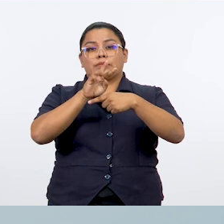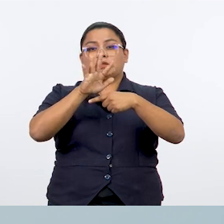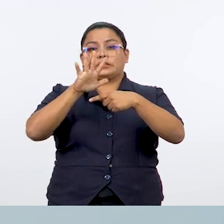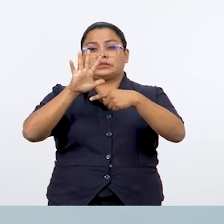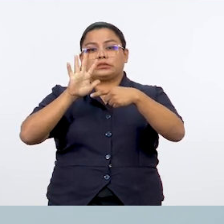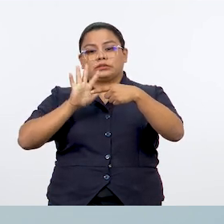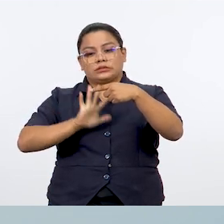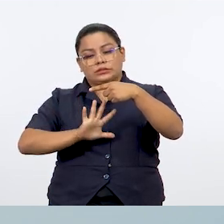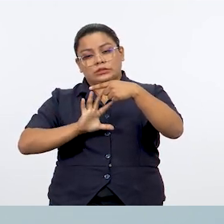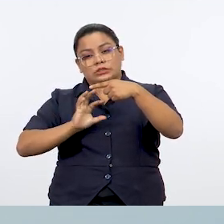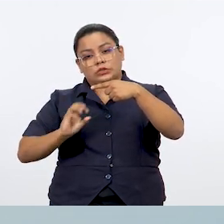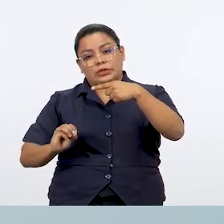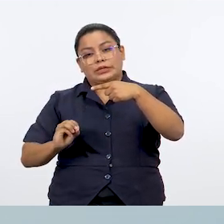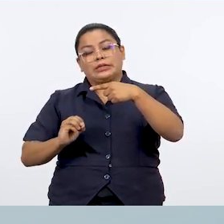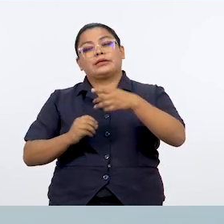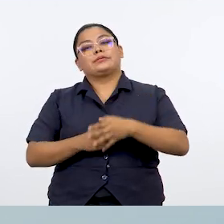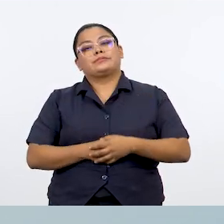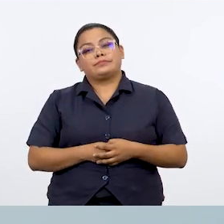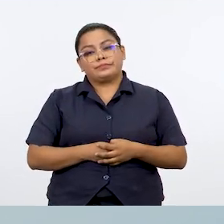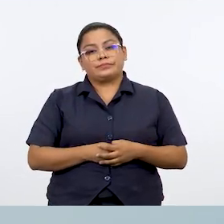25 sobre 50,